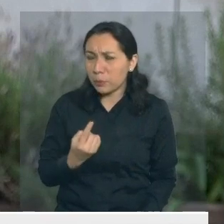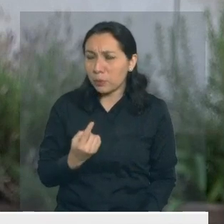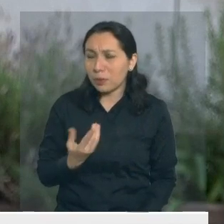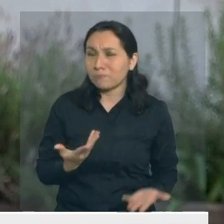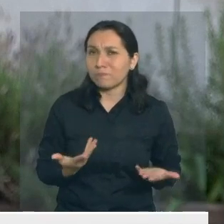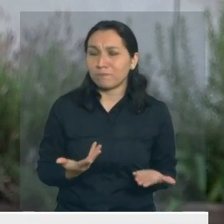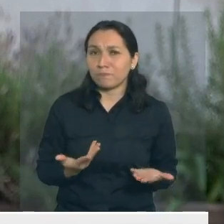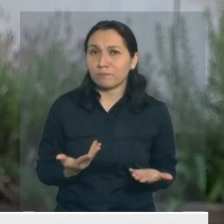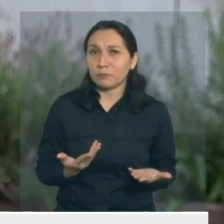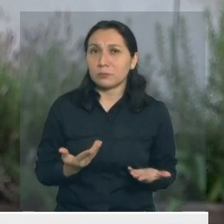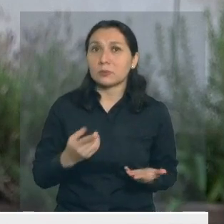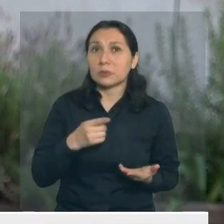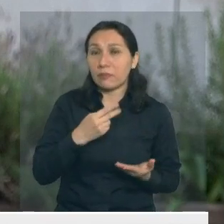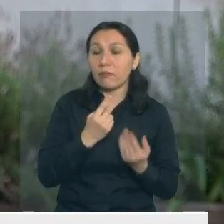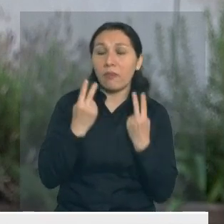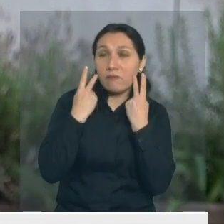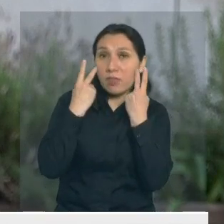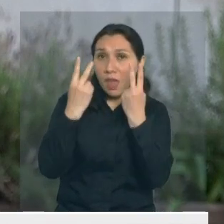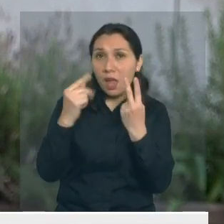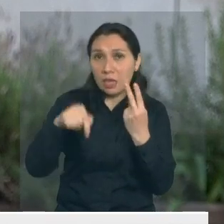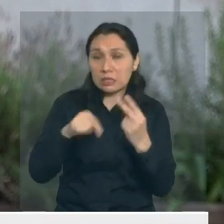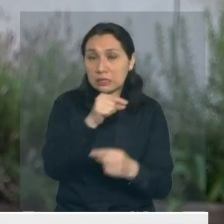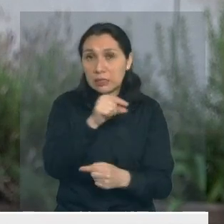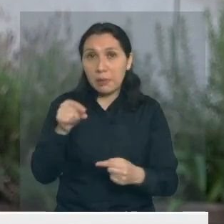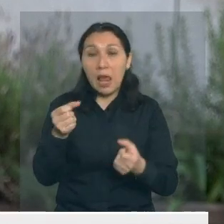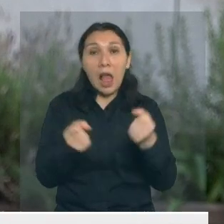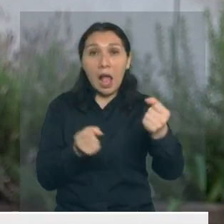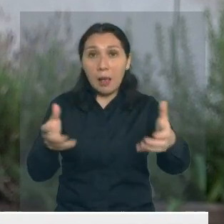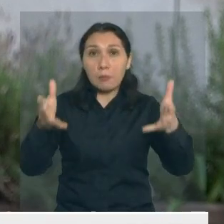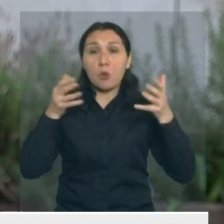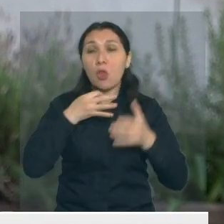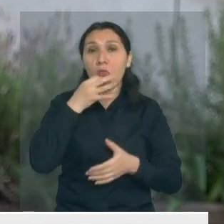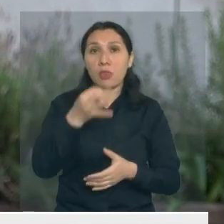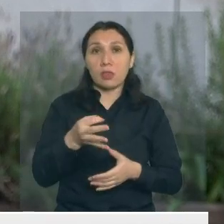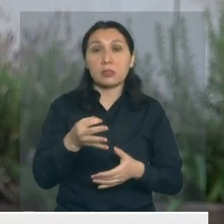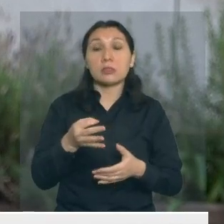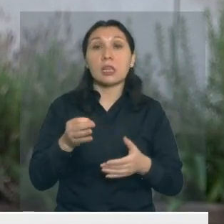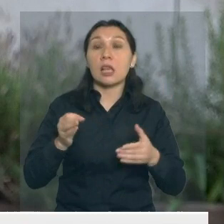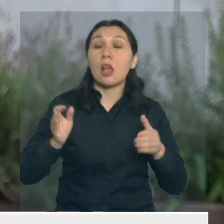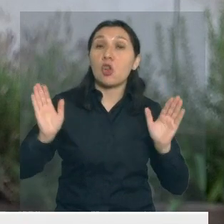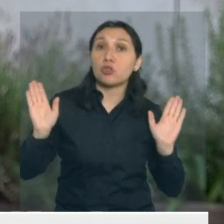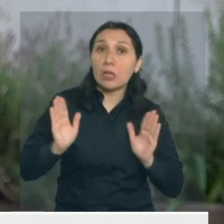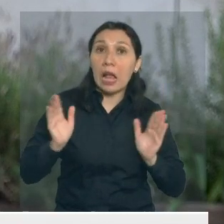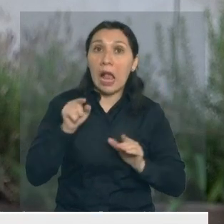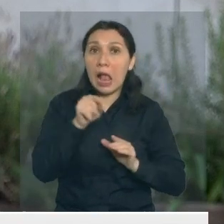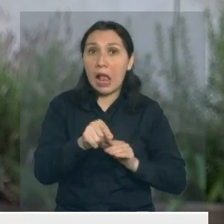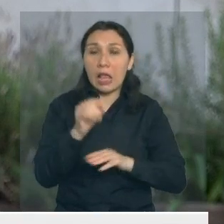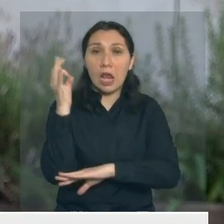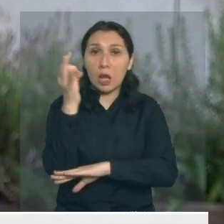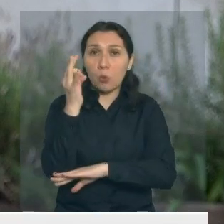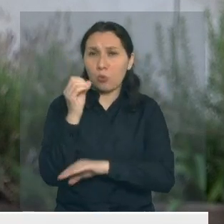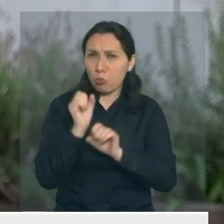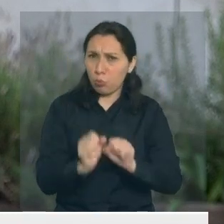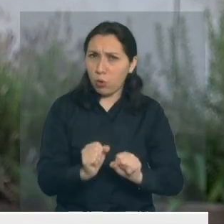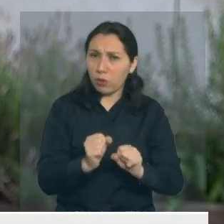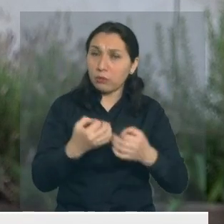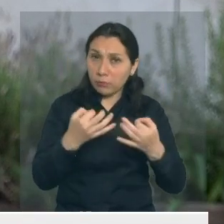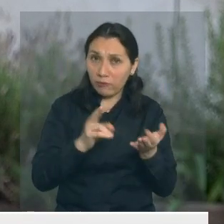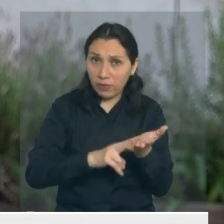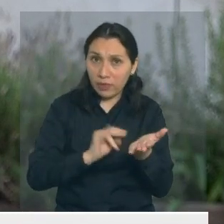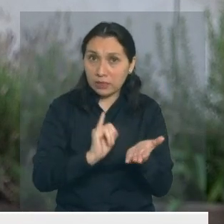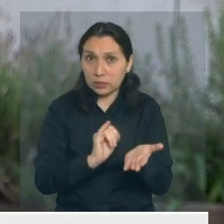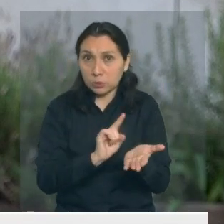si ella va a viajar esta semana? Los camioneros están anunciando que ya incluso en Los Ángeles sería la reunión, si nos podría ratificar